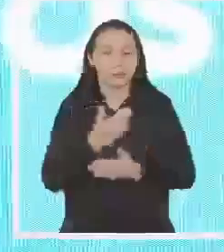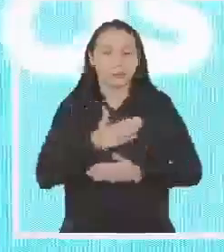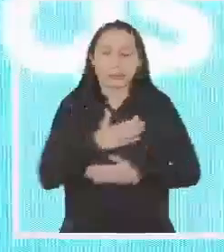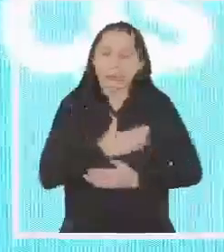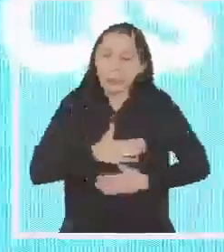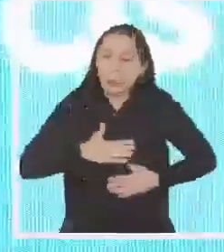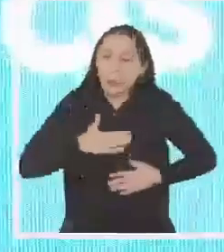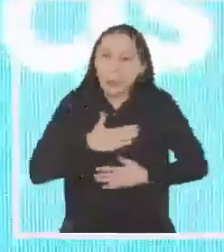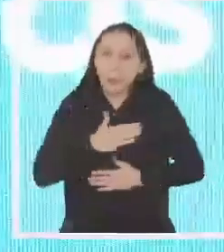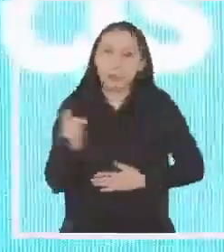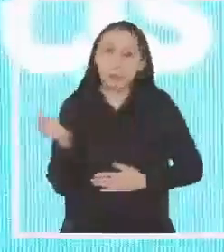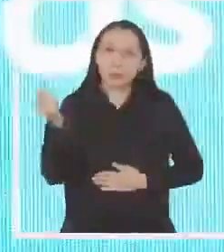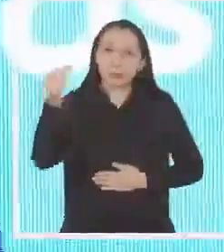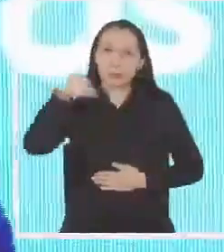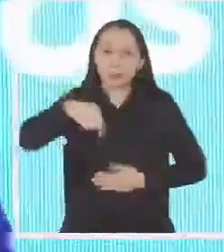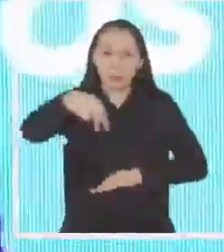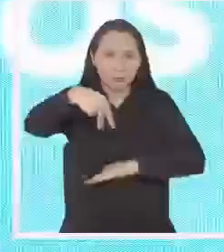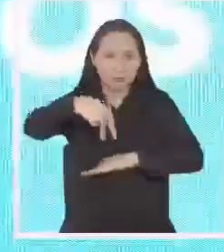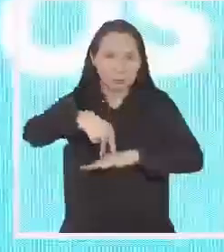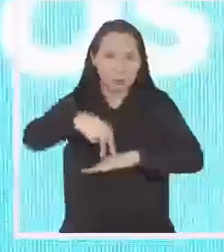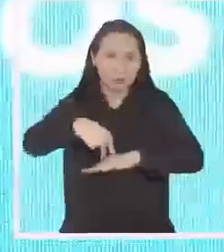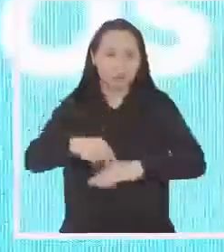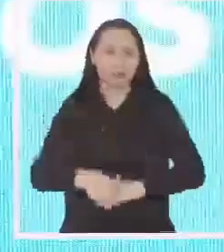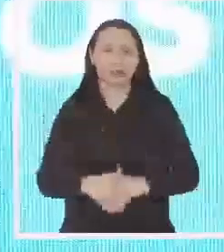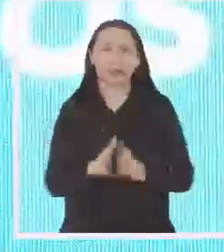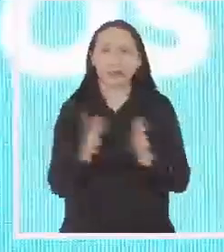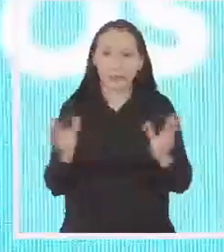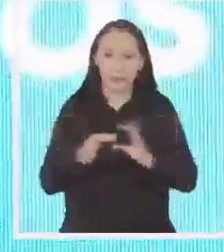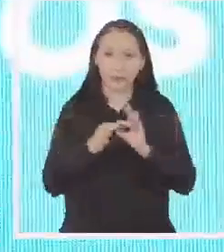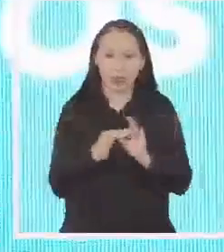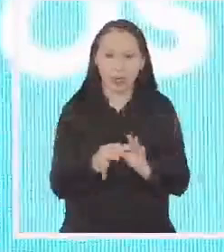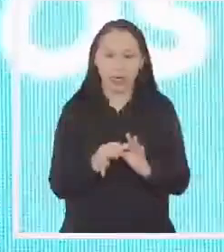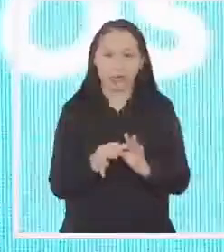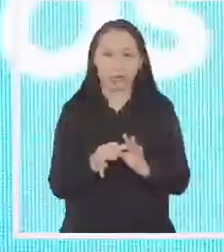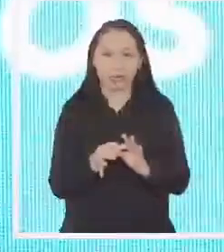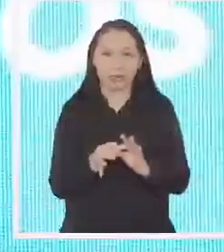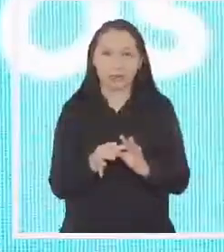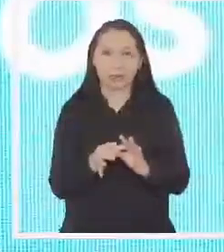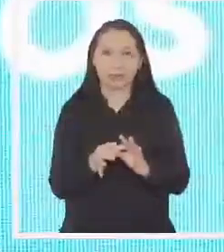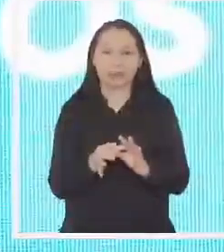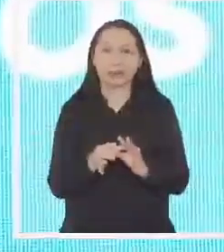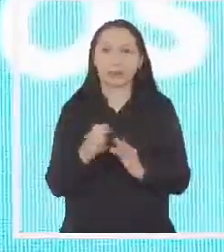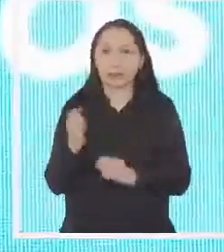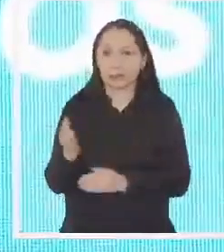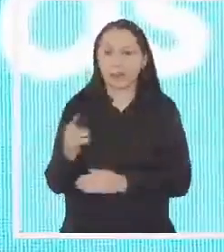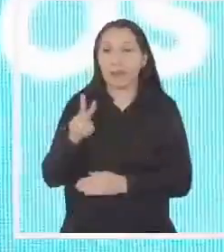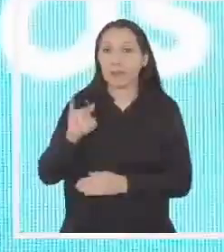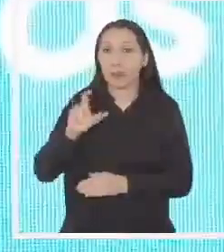Un gusto estar aquí presente. Muchas gracias, Juan Armando Vicuña,